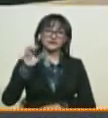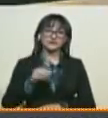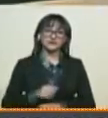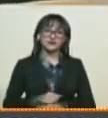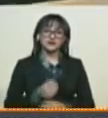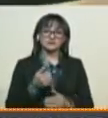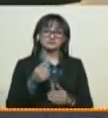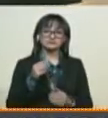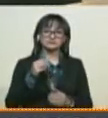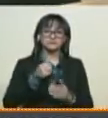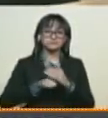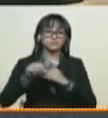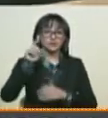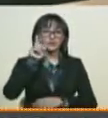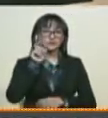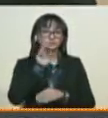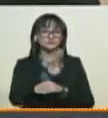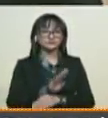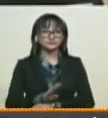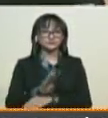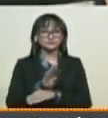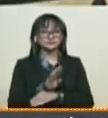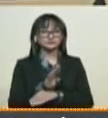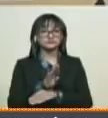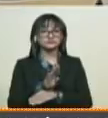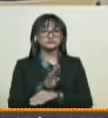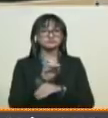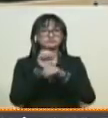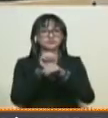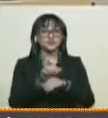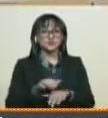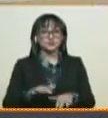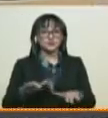parto humanizado, tiene cobertura a